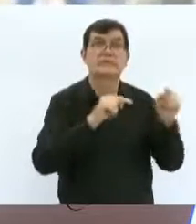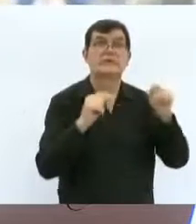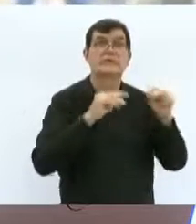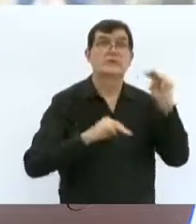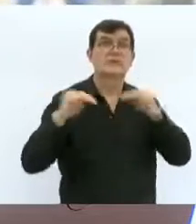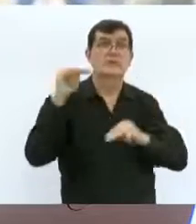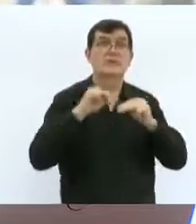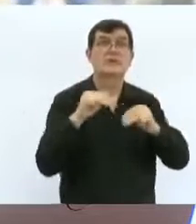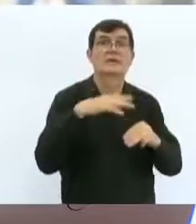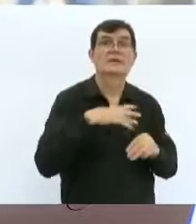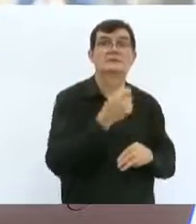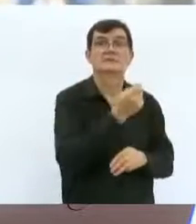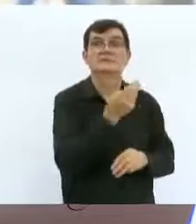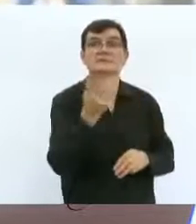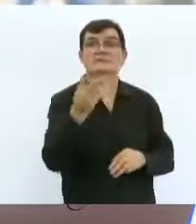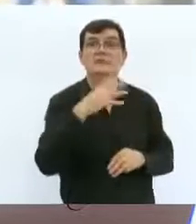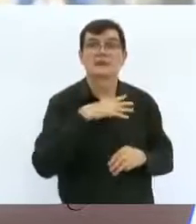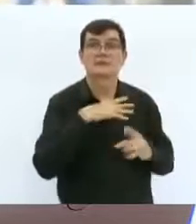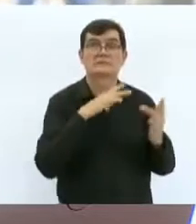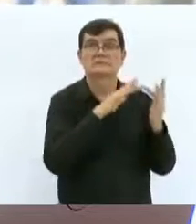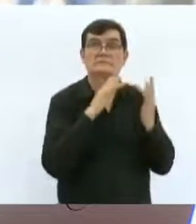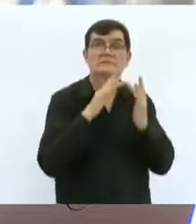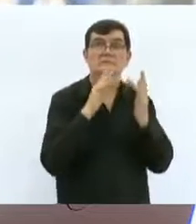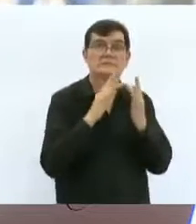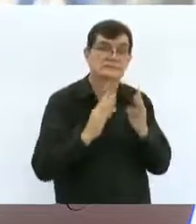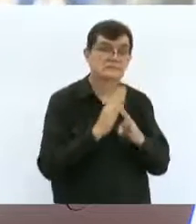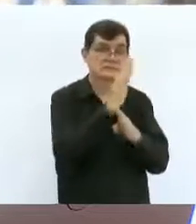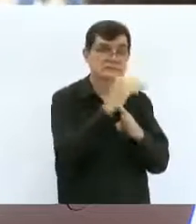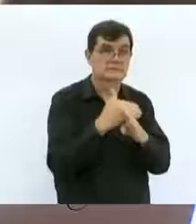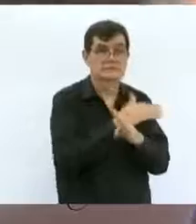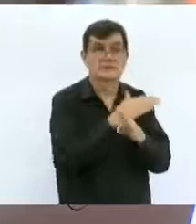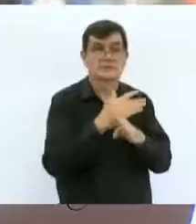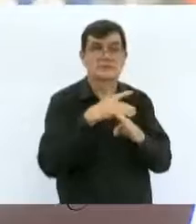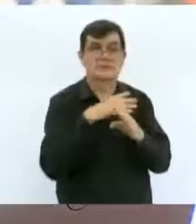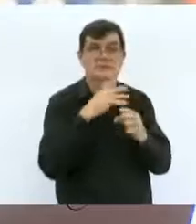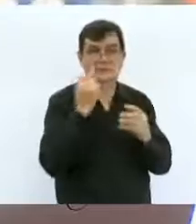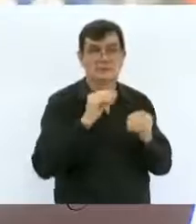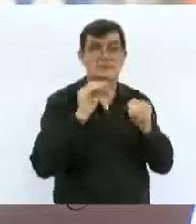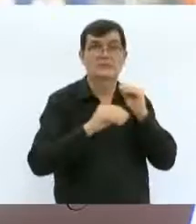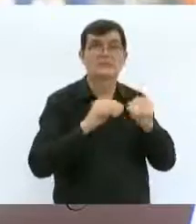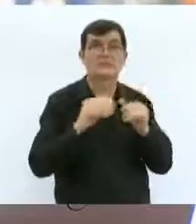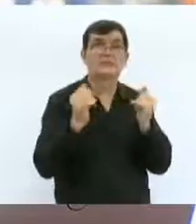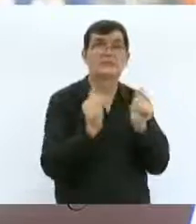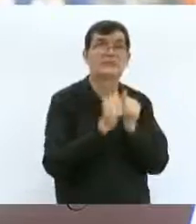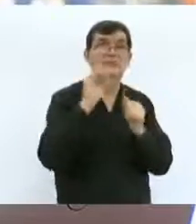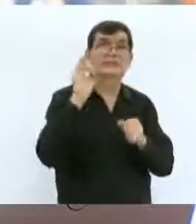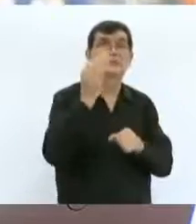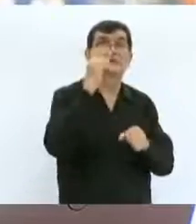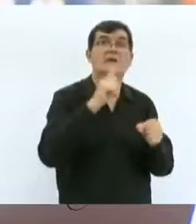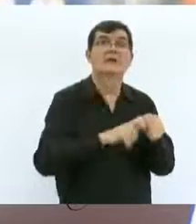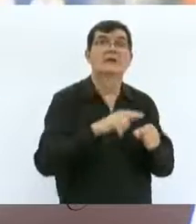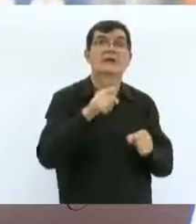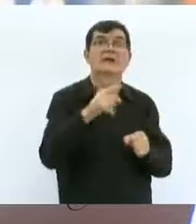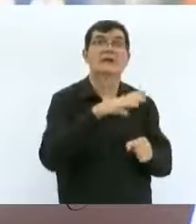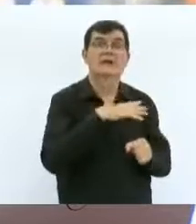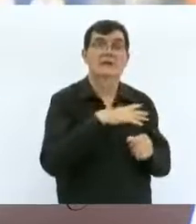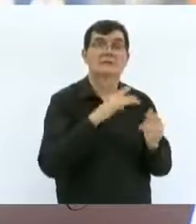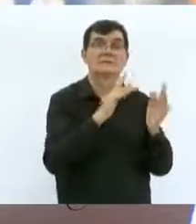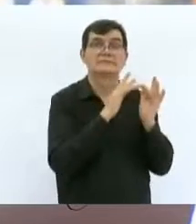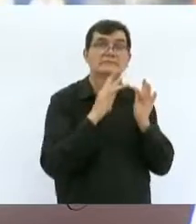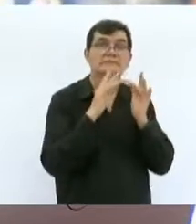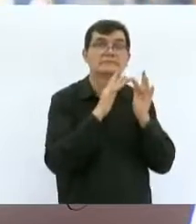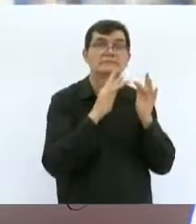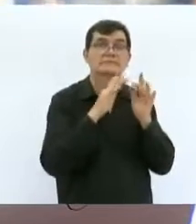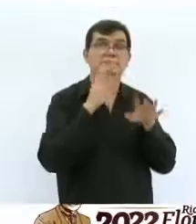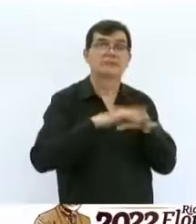y muchos de estos están conectados a los ejes interestatales tanto alimentadores como federales de tal forma que tengan una conectividad